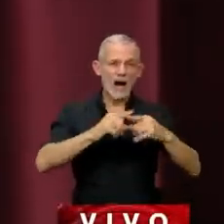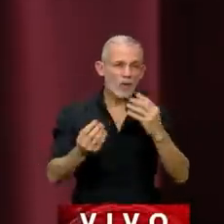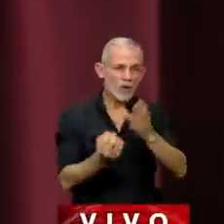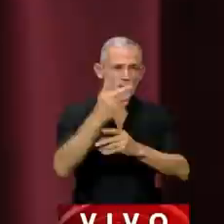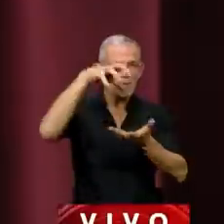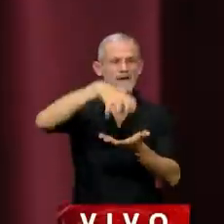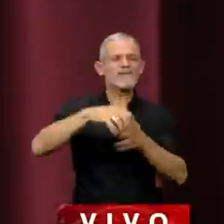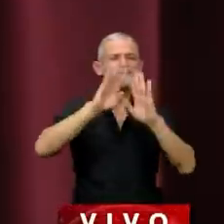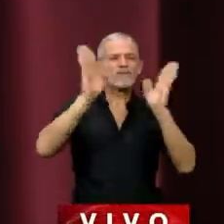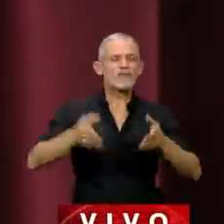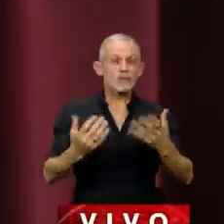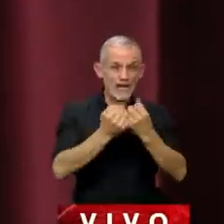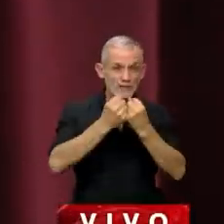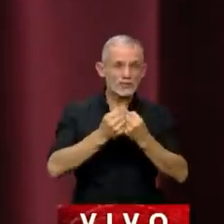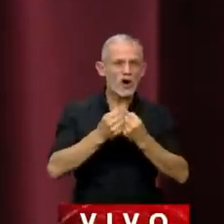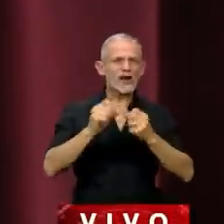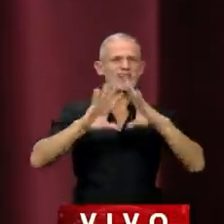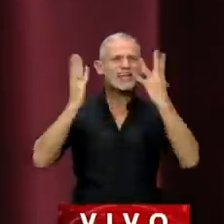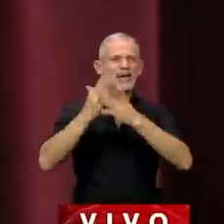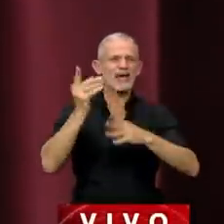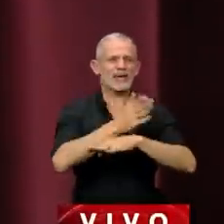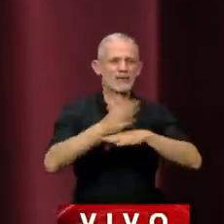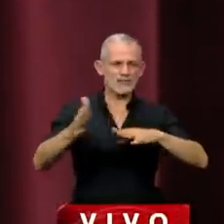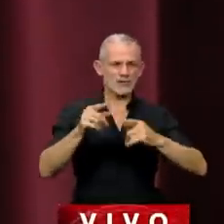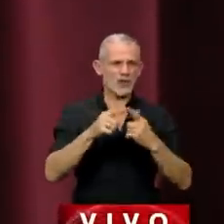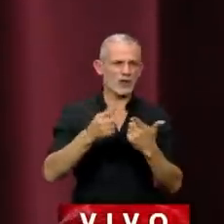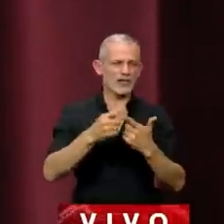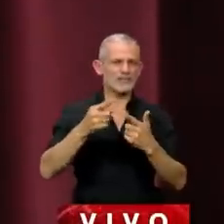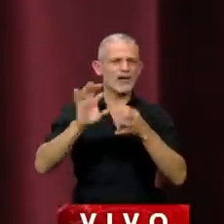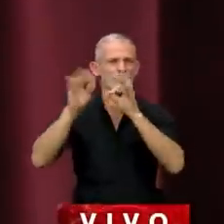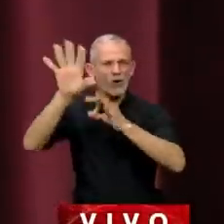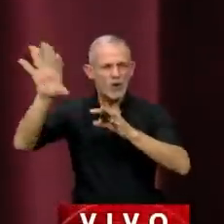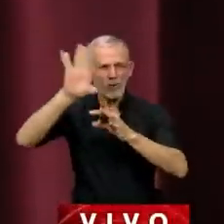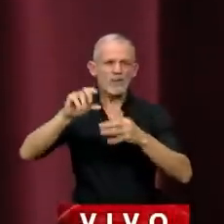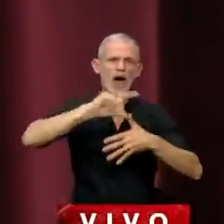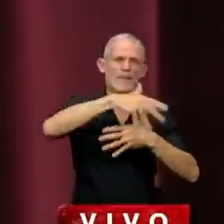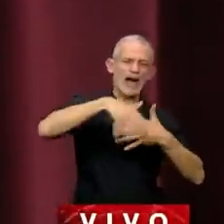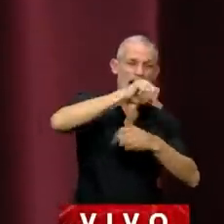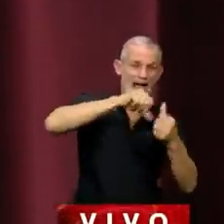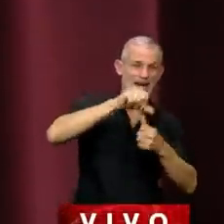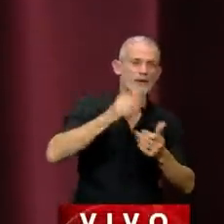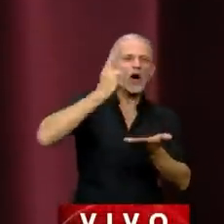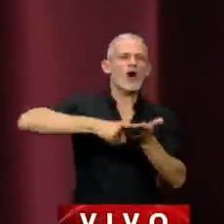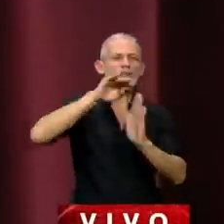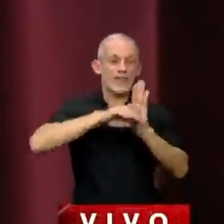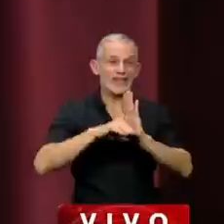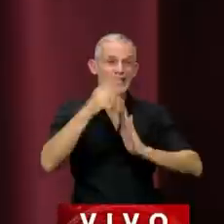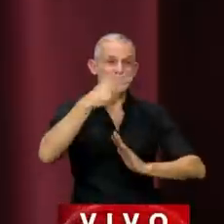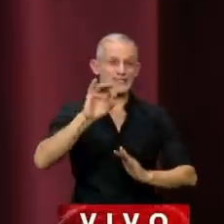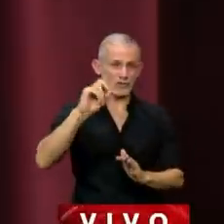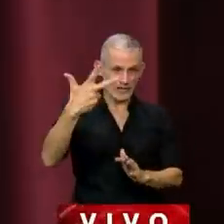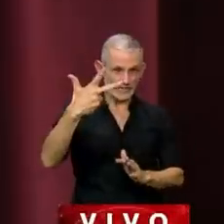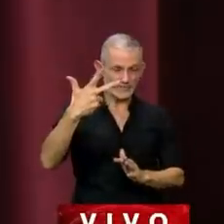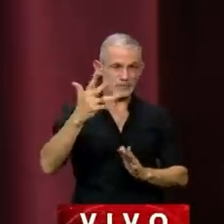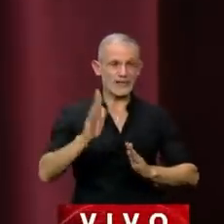crea la Fundación Internacional UEALC. Orden del día número 103. Tiene la palabra